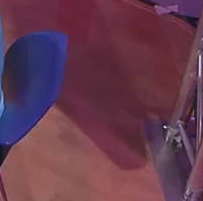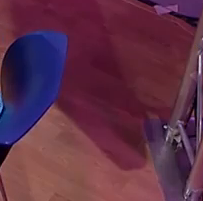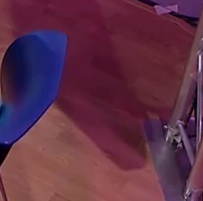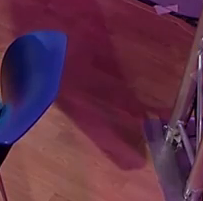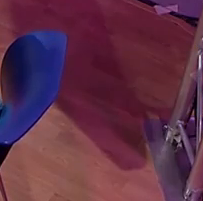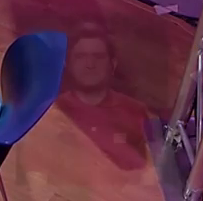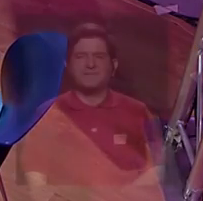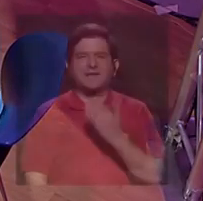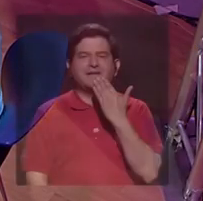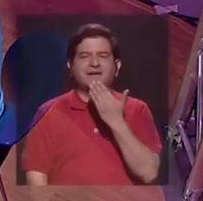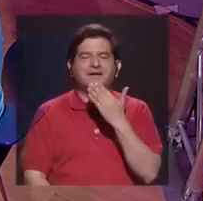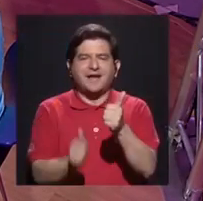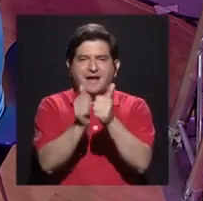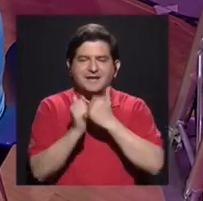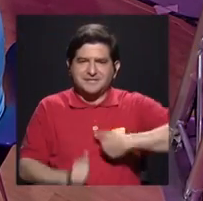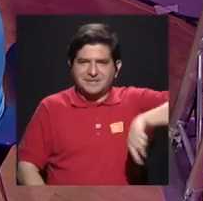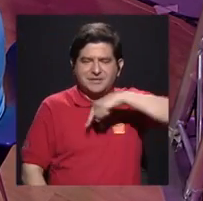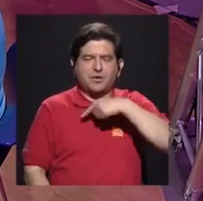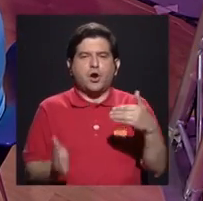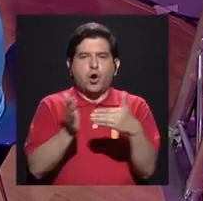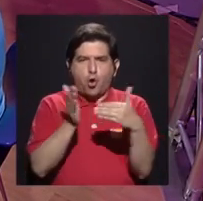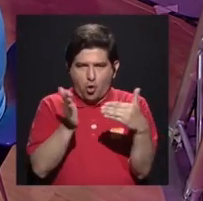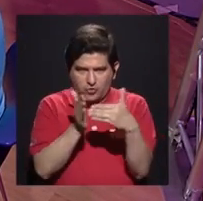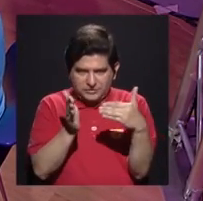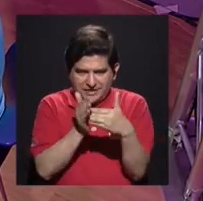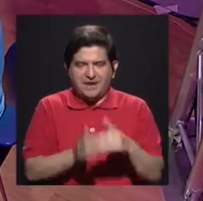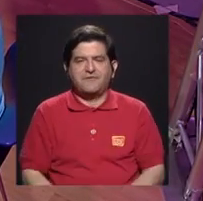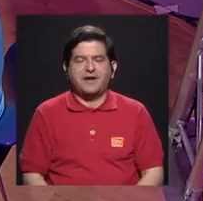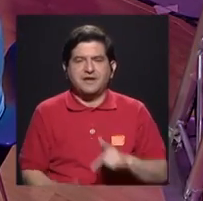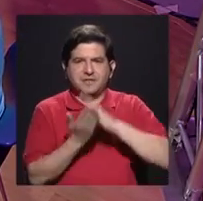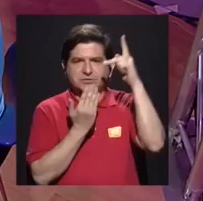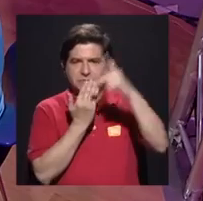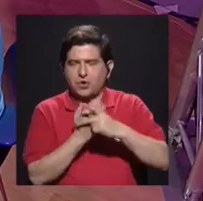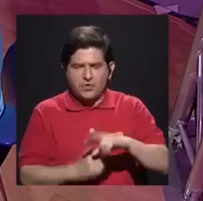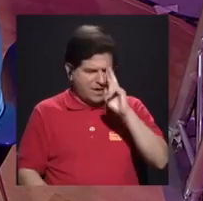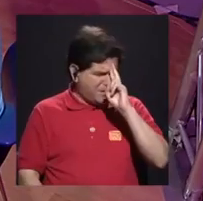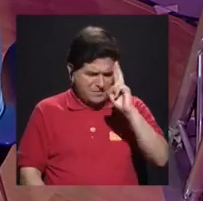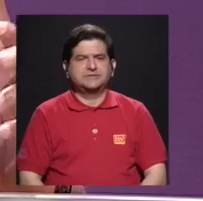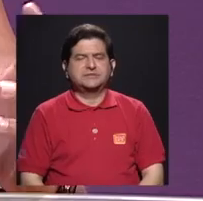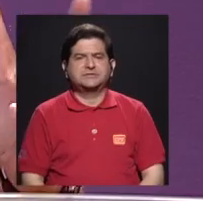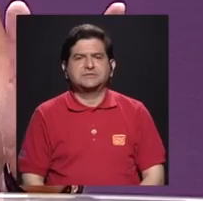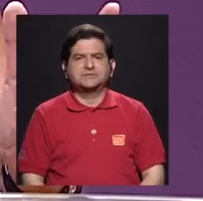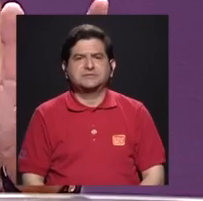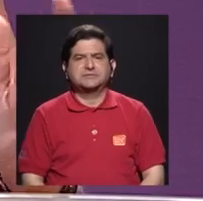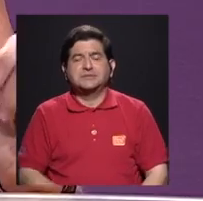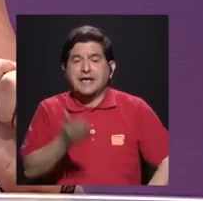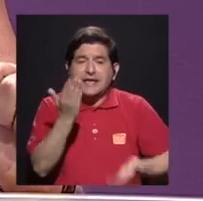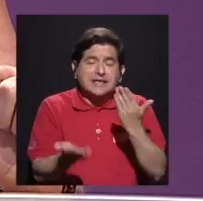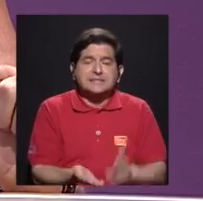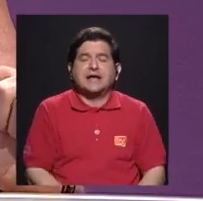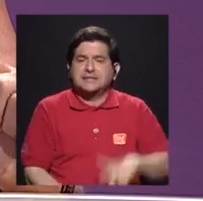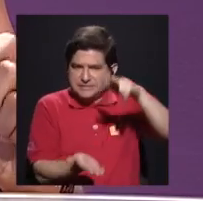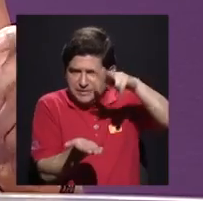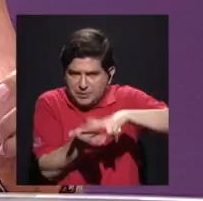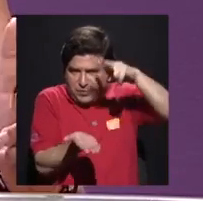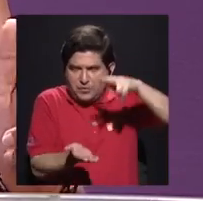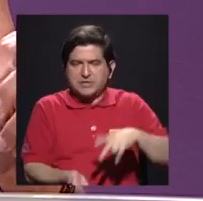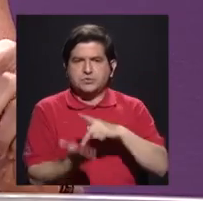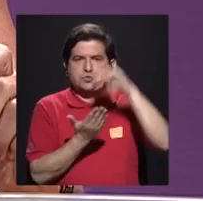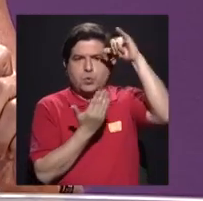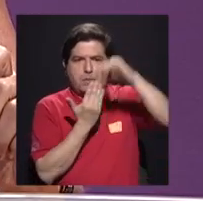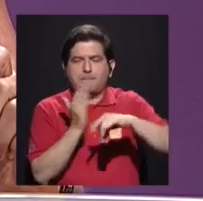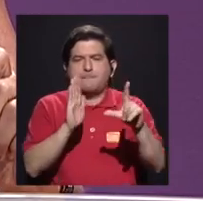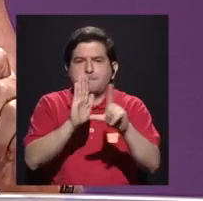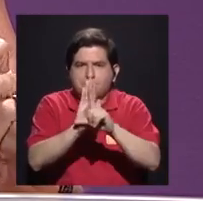gracias por acompañarnos una vez más en irreverencias la eventual aprobación del proyecto